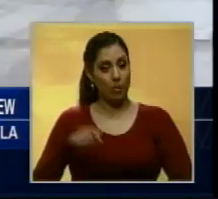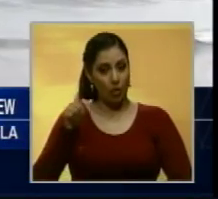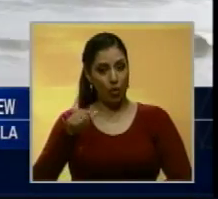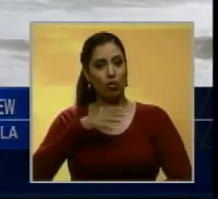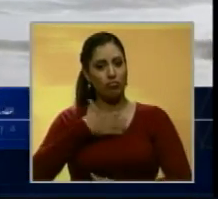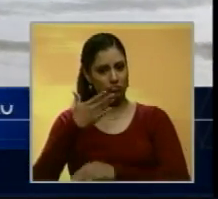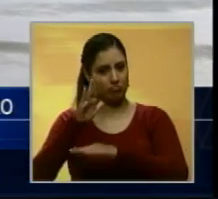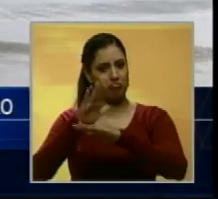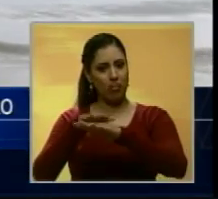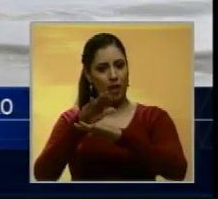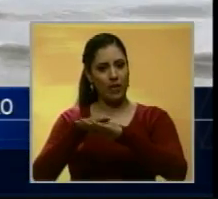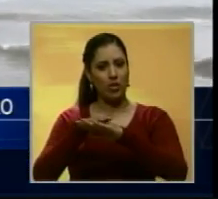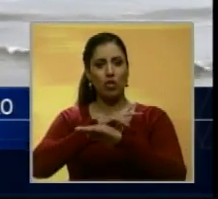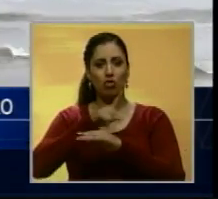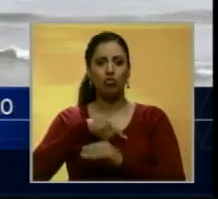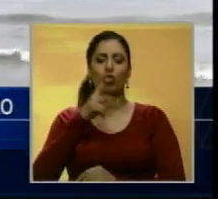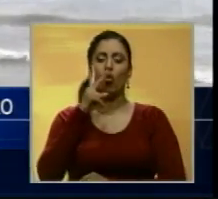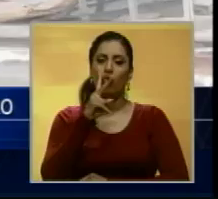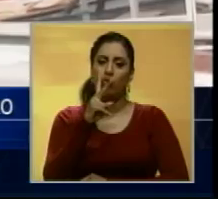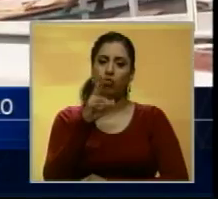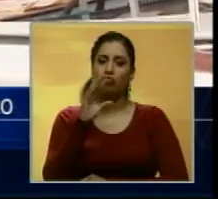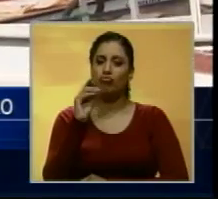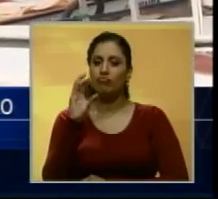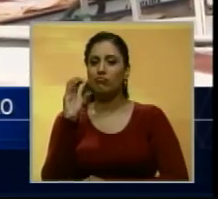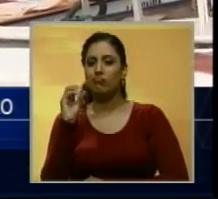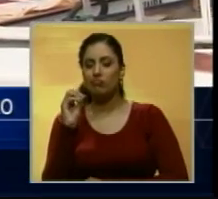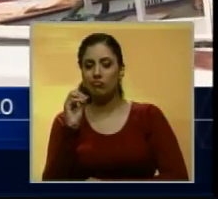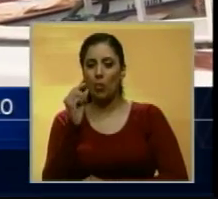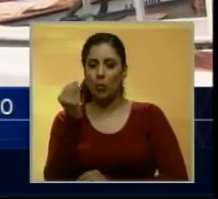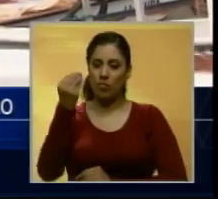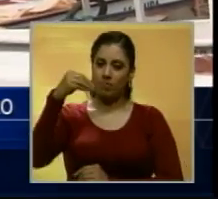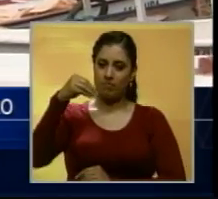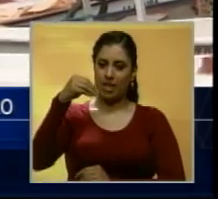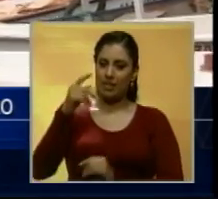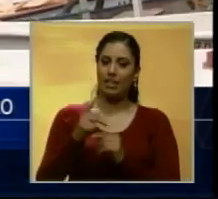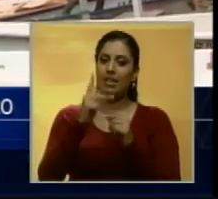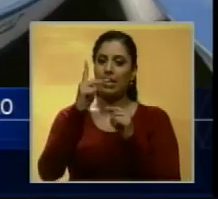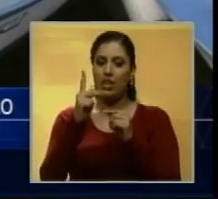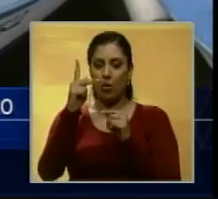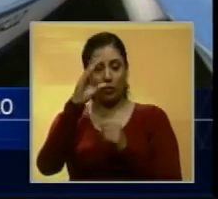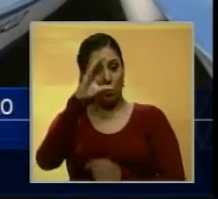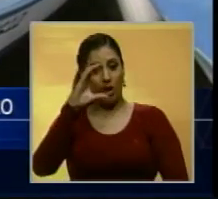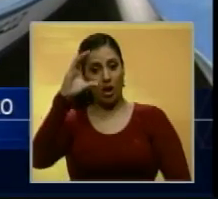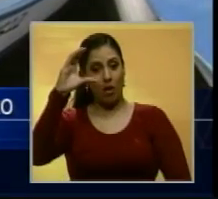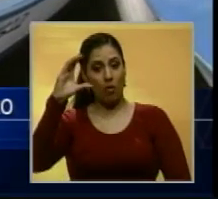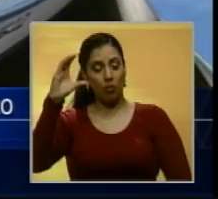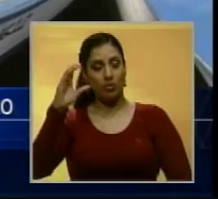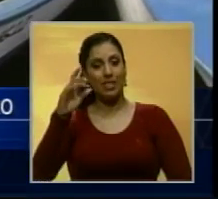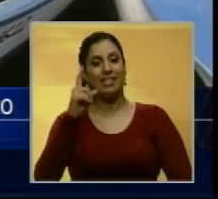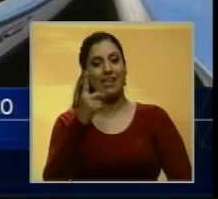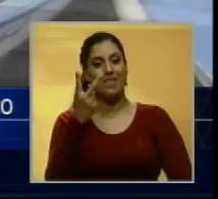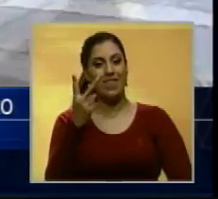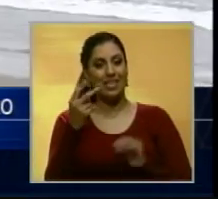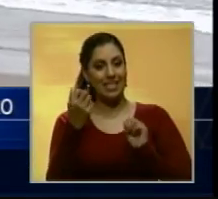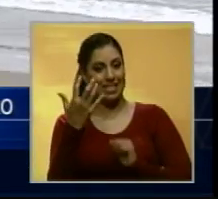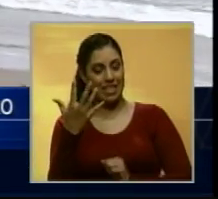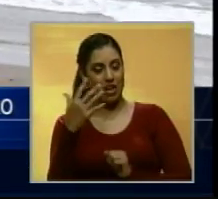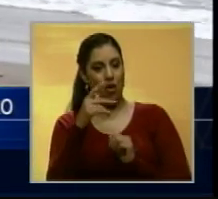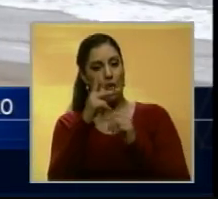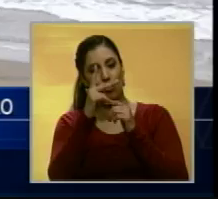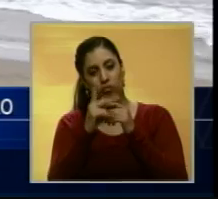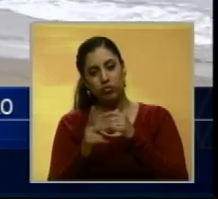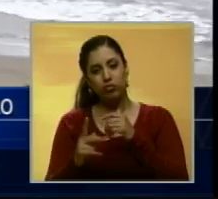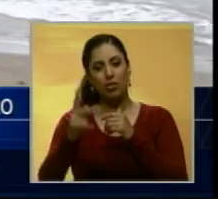puedo anunciar que estamos a 200 y un poquito más de kilómetros de la costa, 125